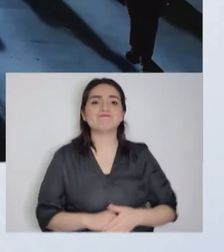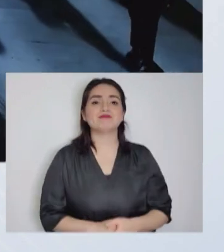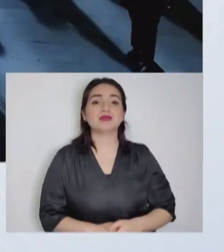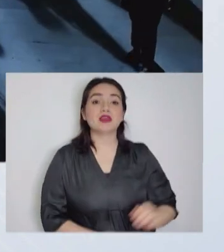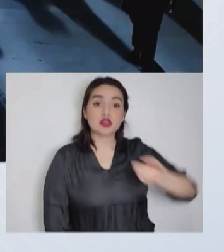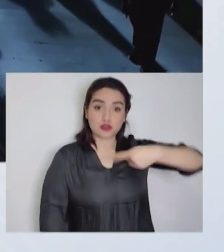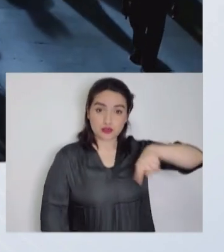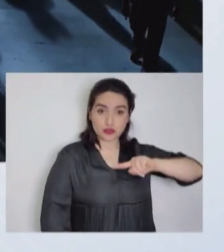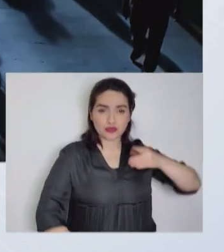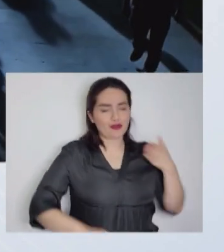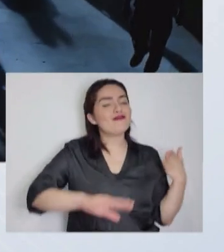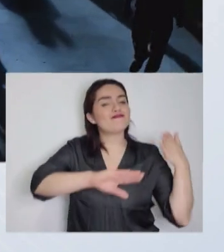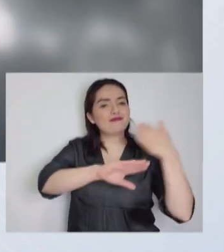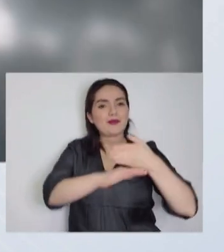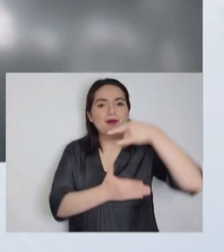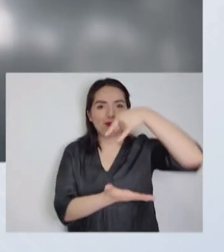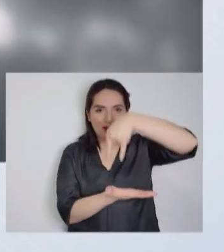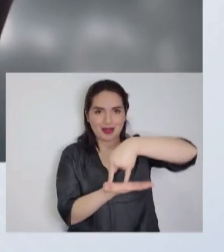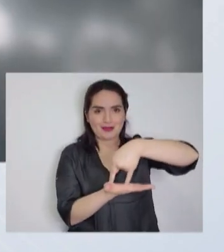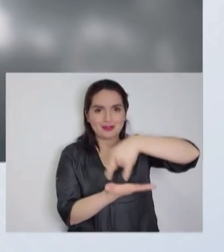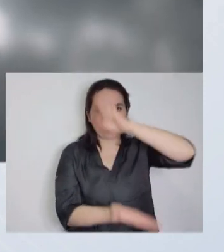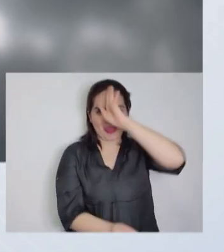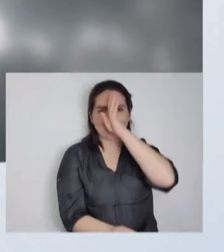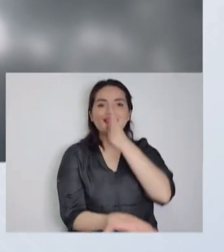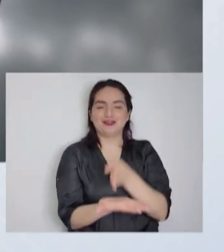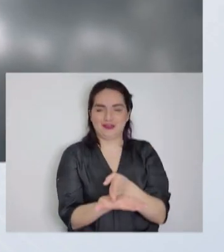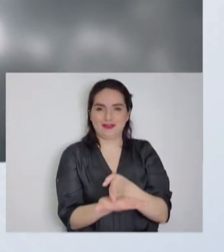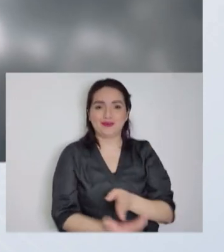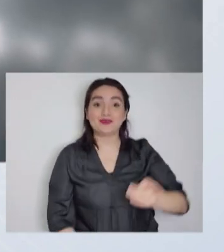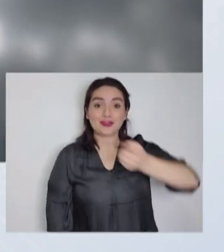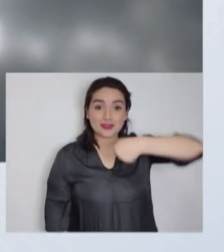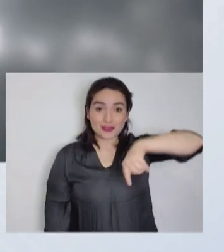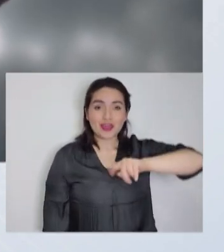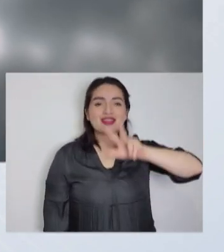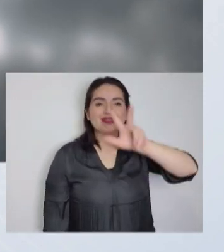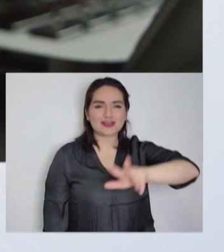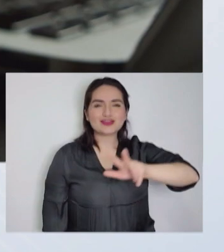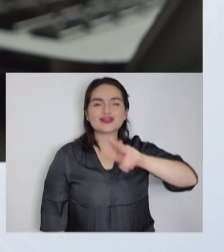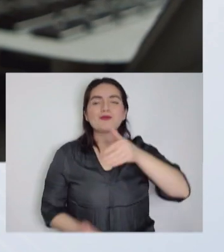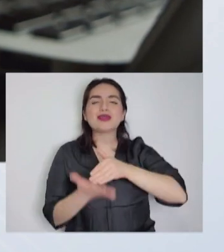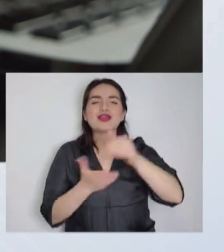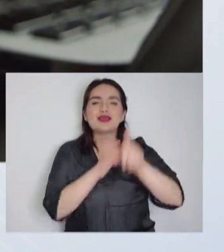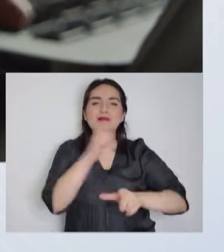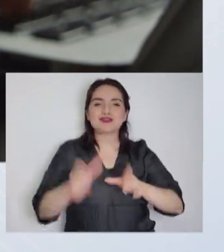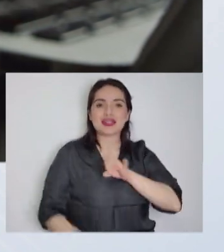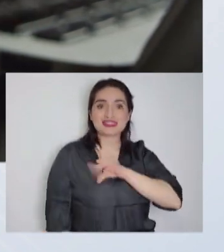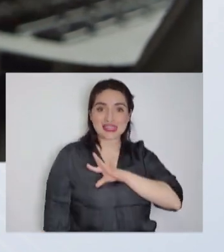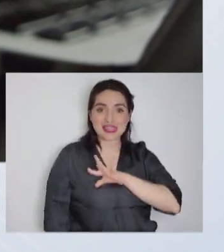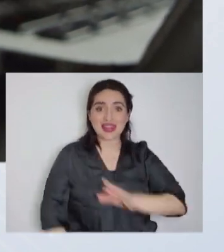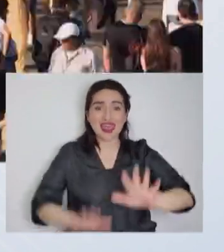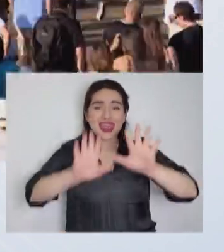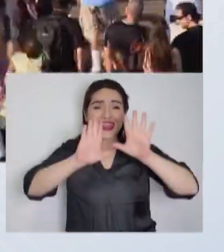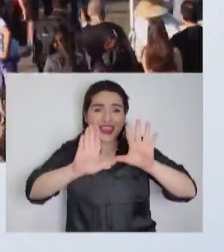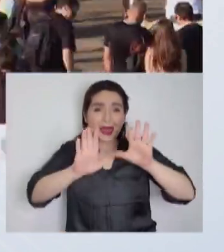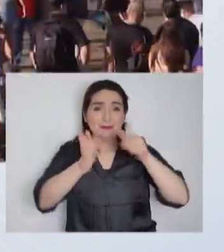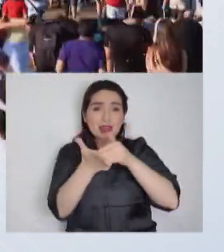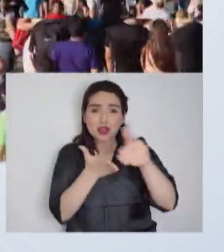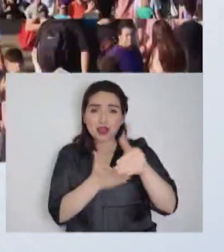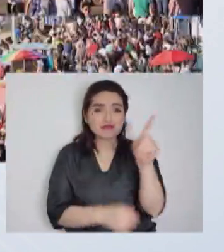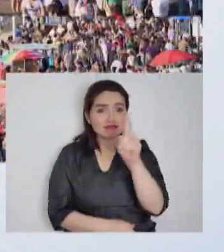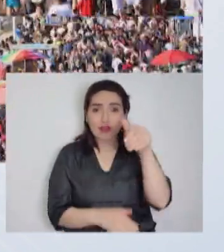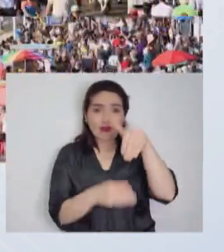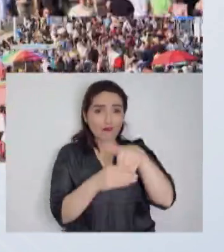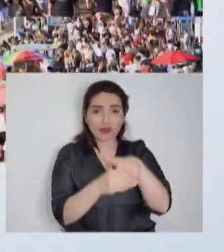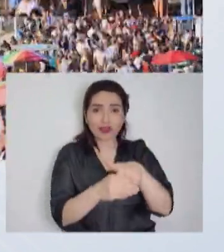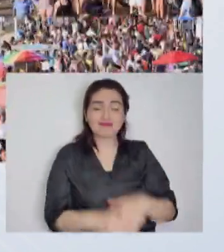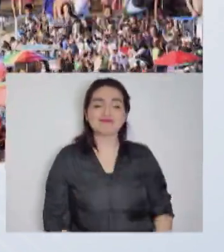fingen ser en nuestro beneficio. Ahora nosotros llegaremos al Parlamento, tomaremos las decisiones. Somos 18